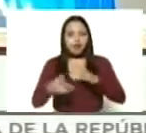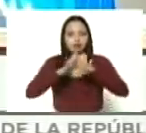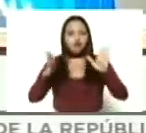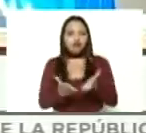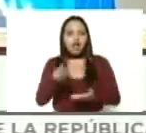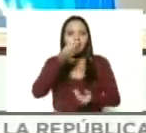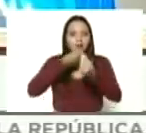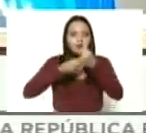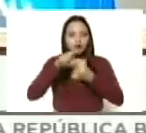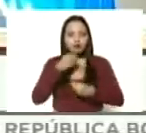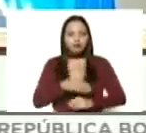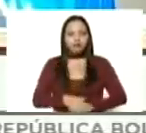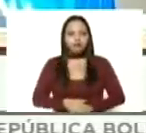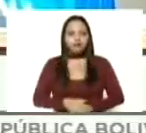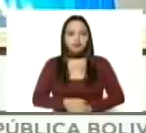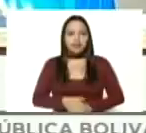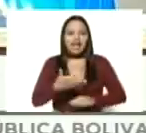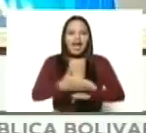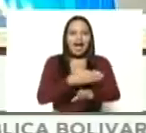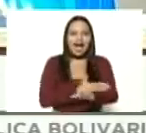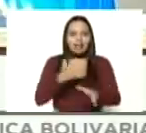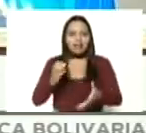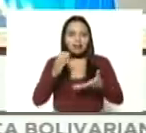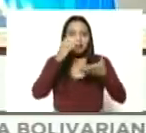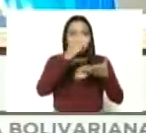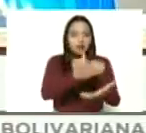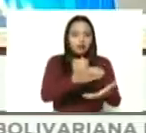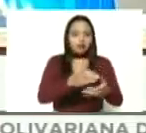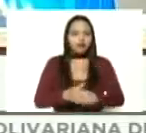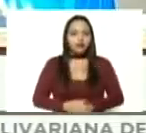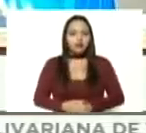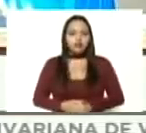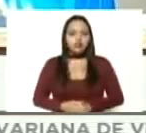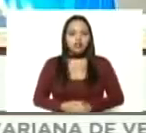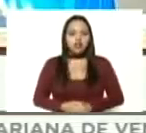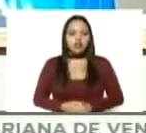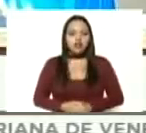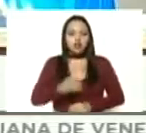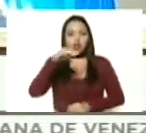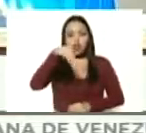Alimentos, previo al Nobel de la Paz